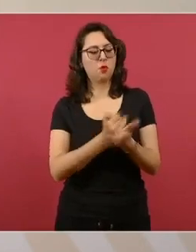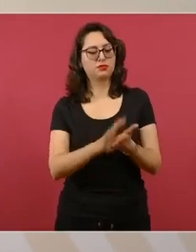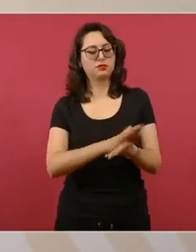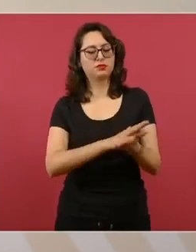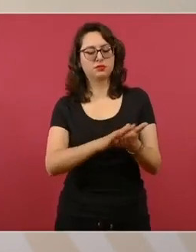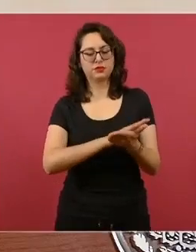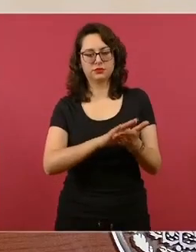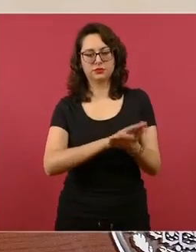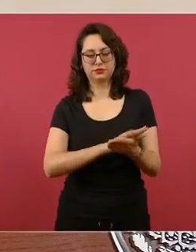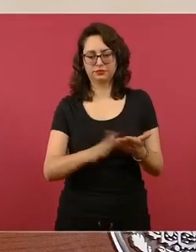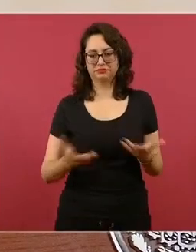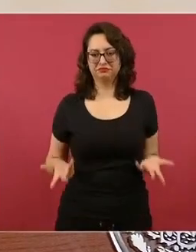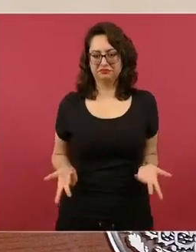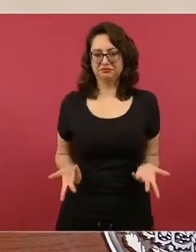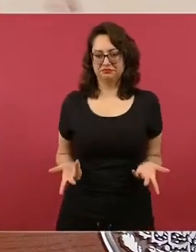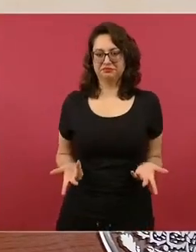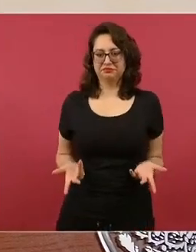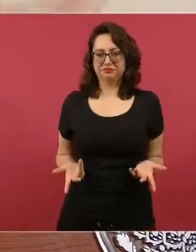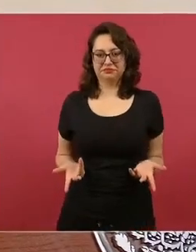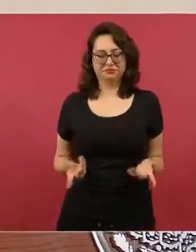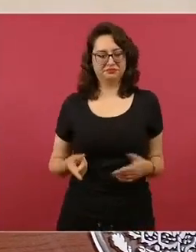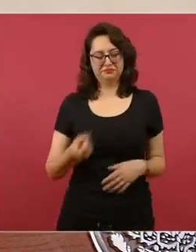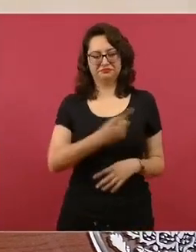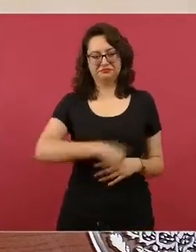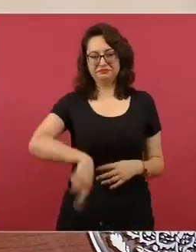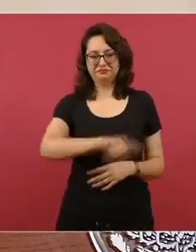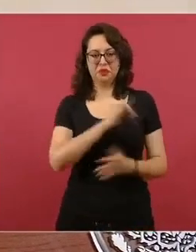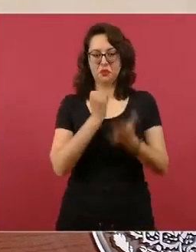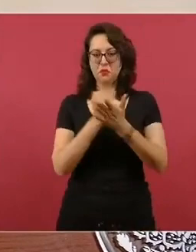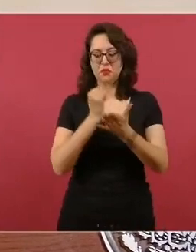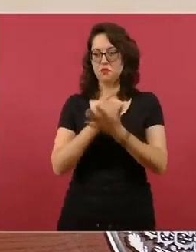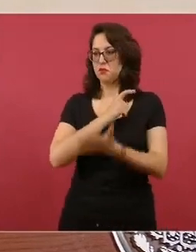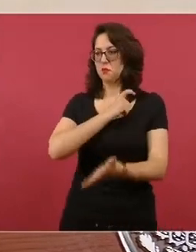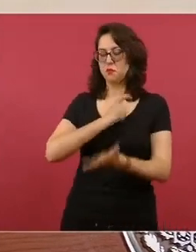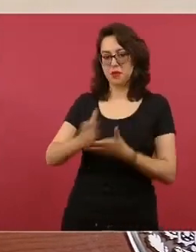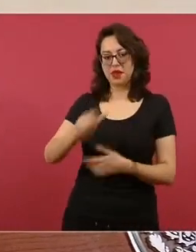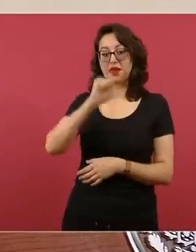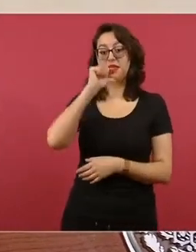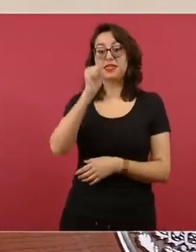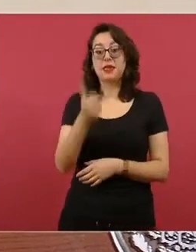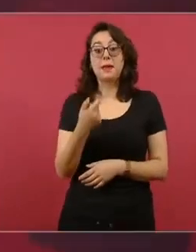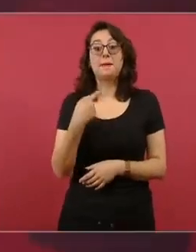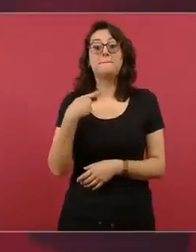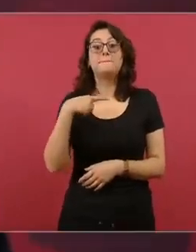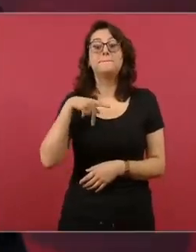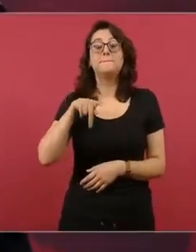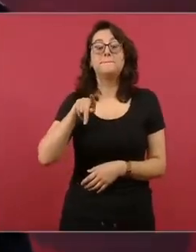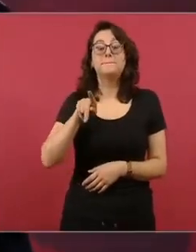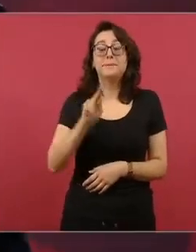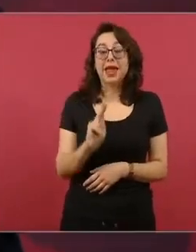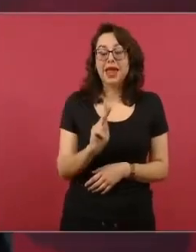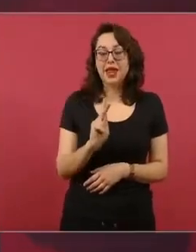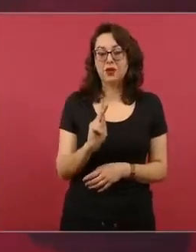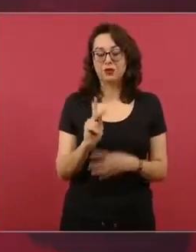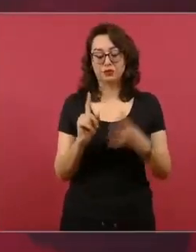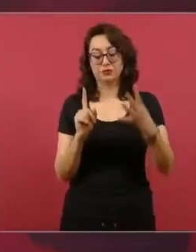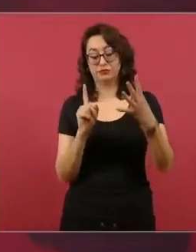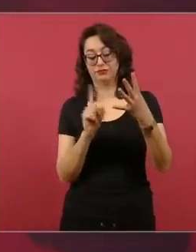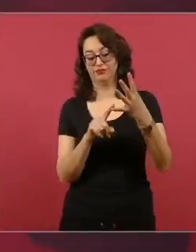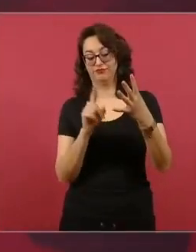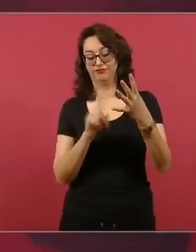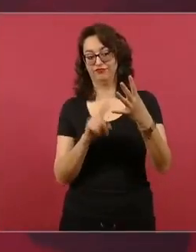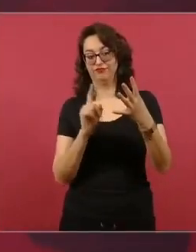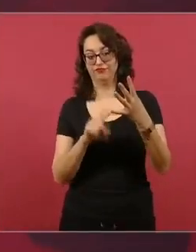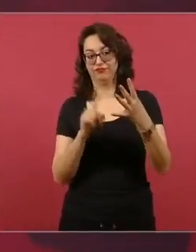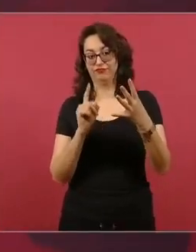que al final no pagaban nada. Ah, pero como se atrevió a